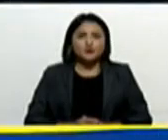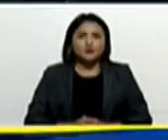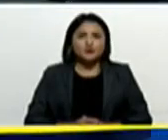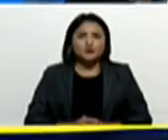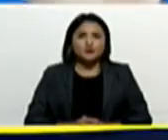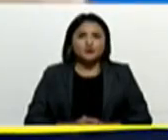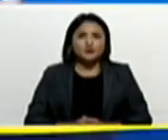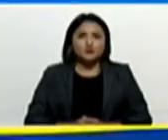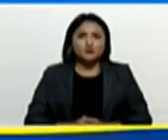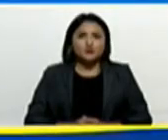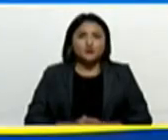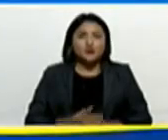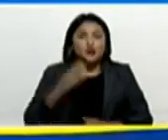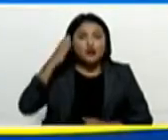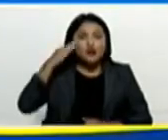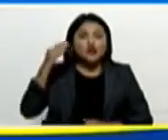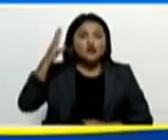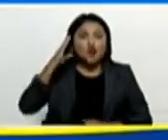Dios hizo el milagro,